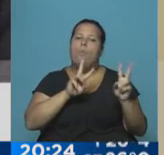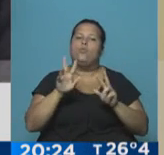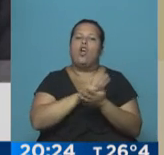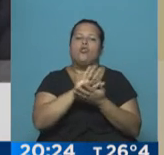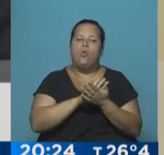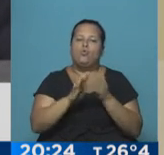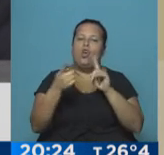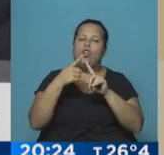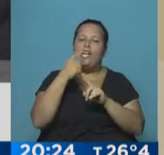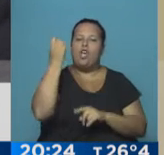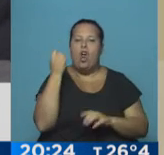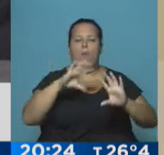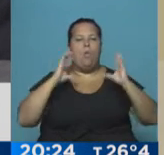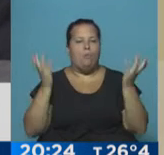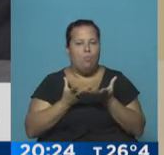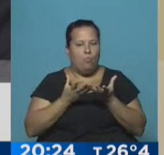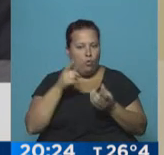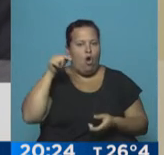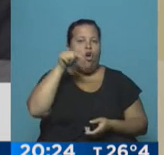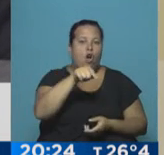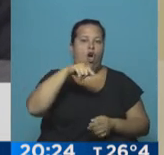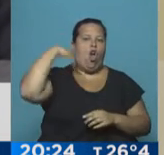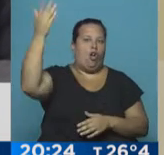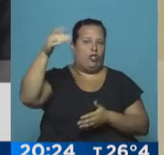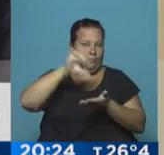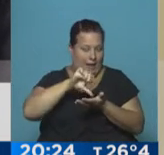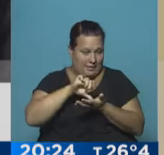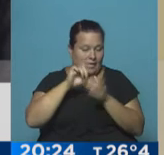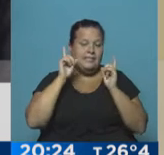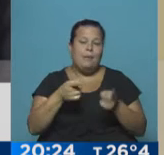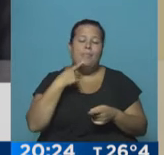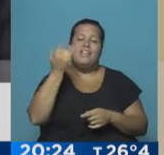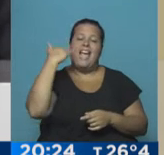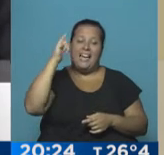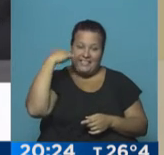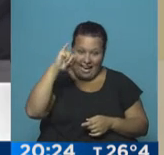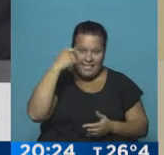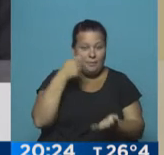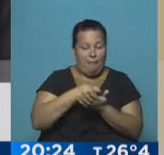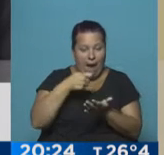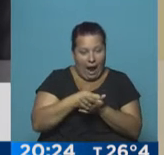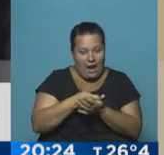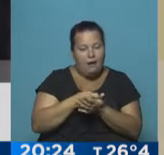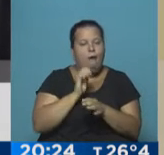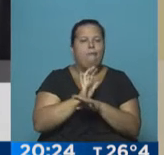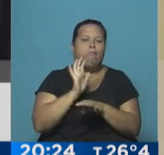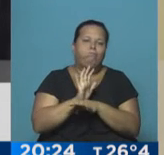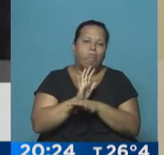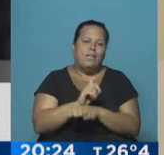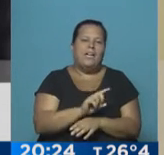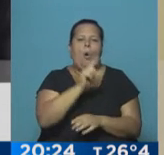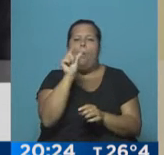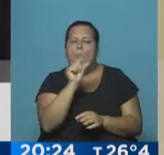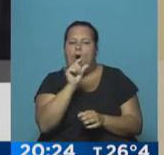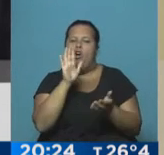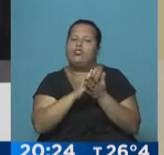las relaciones financieras internacionales del país con el exterior y precisó que los intereses que se van a pagar representan una tercera